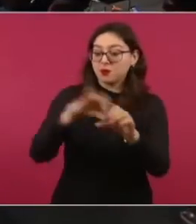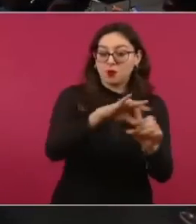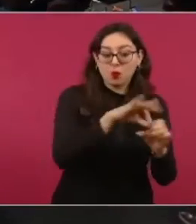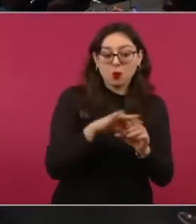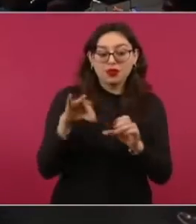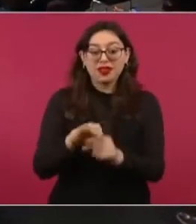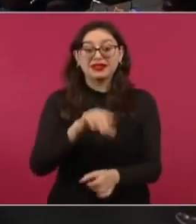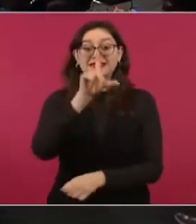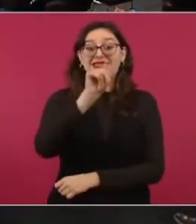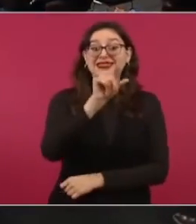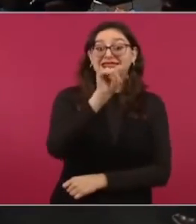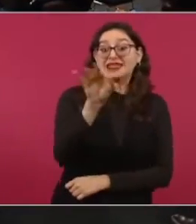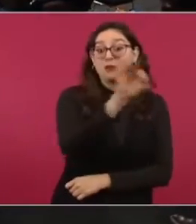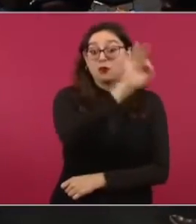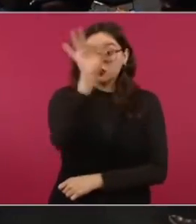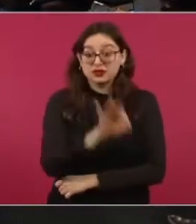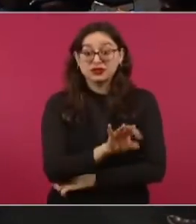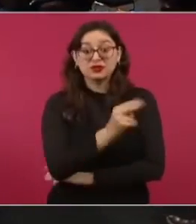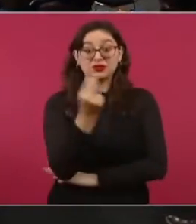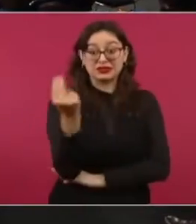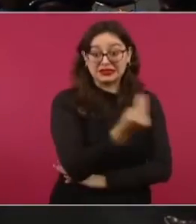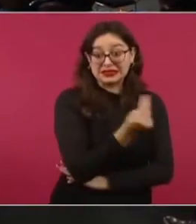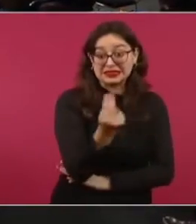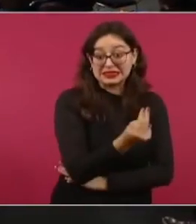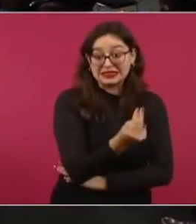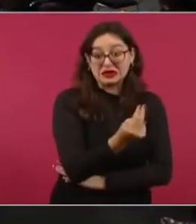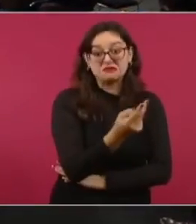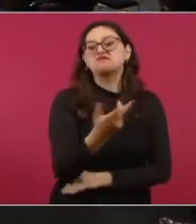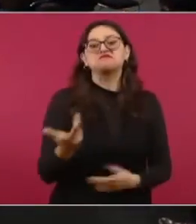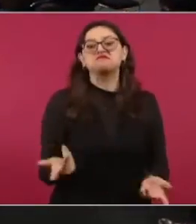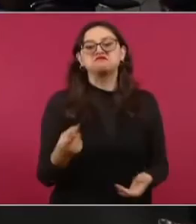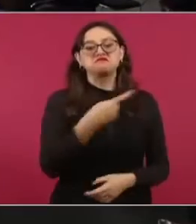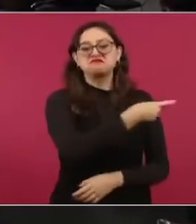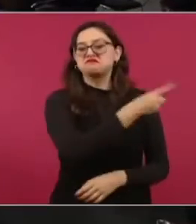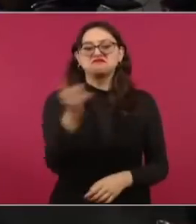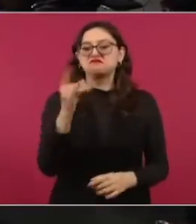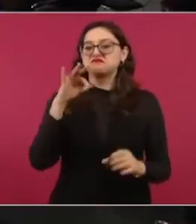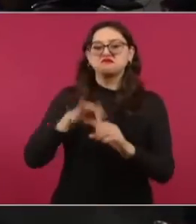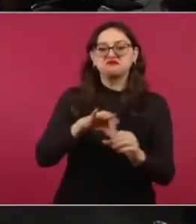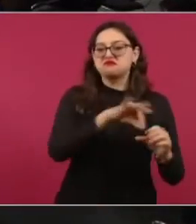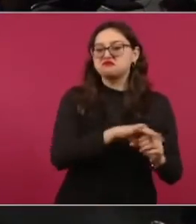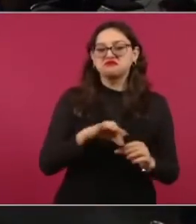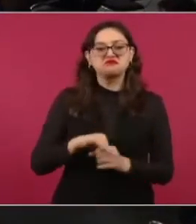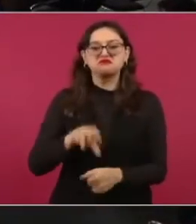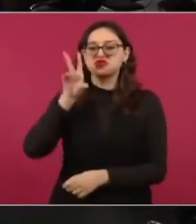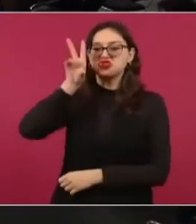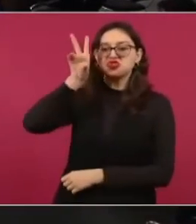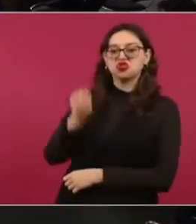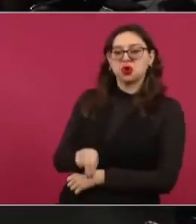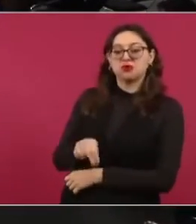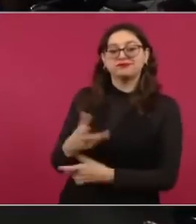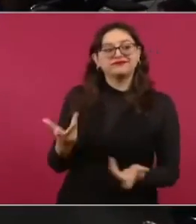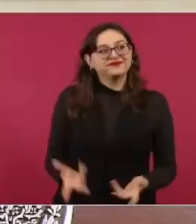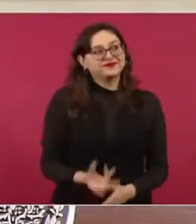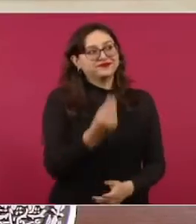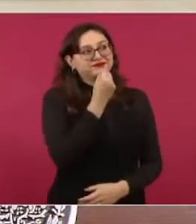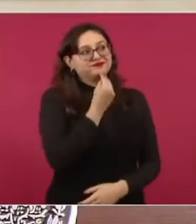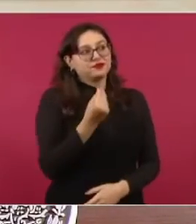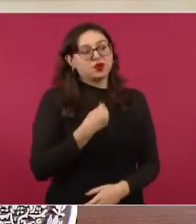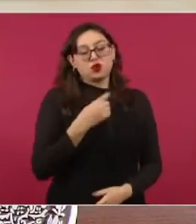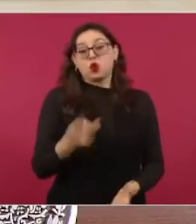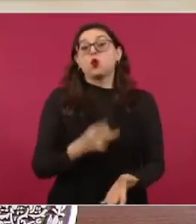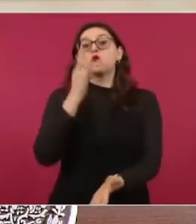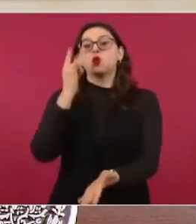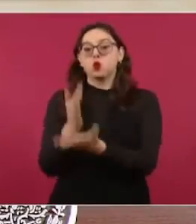adelante, para que cuando se vaya a votar se